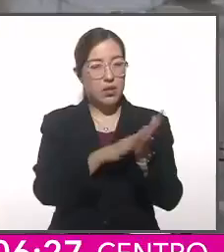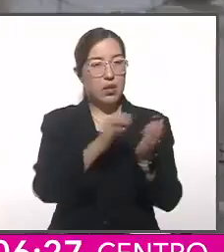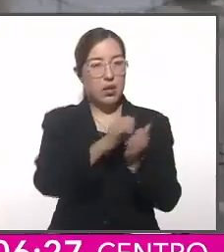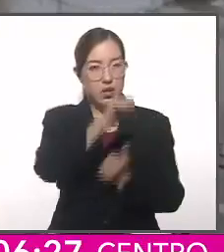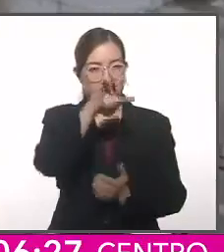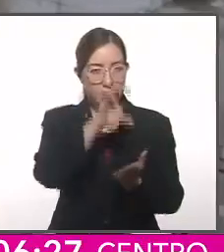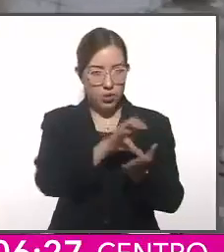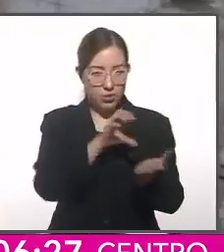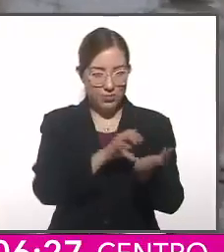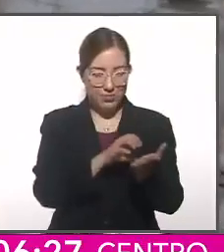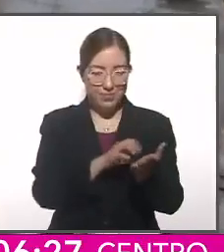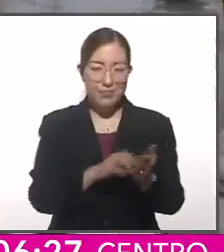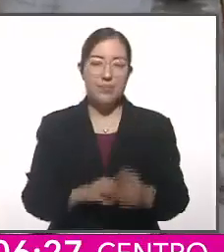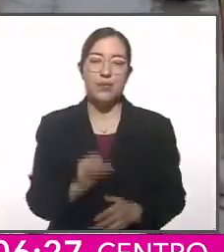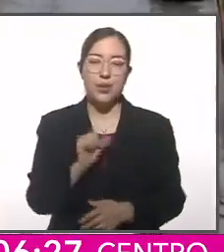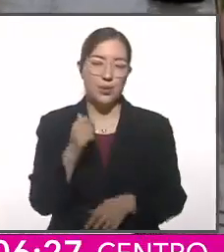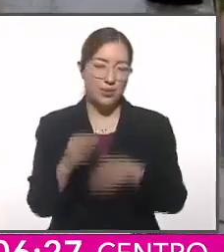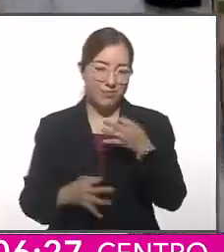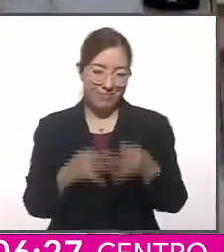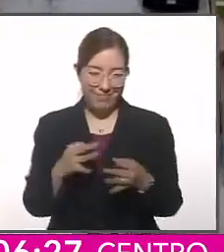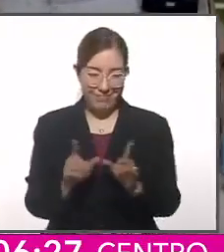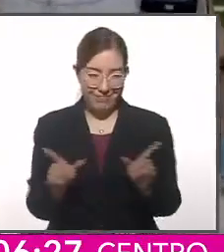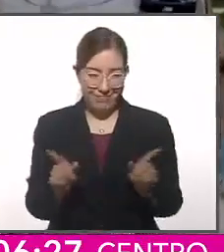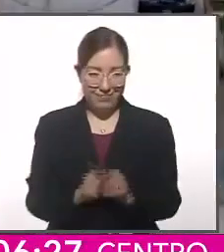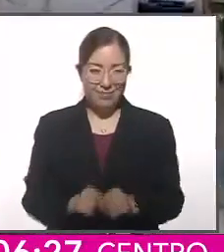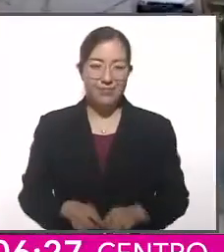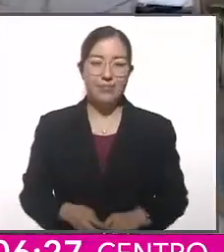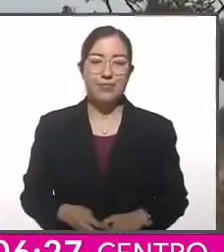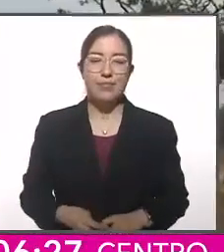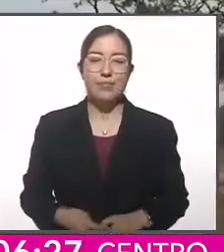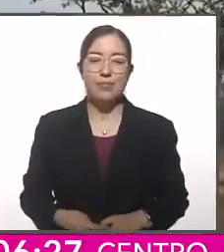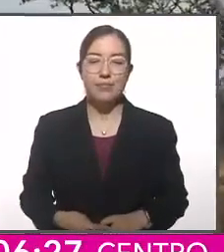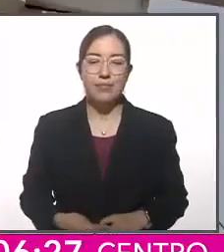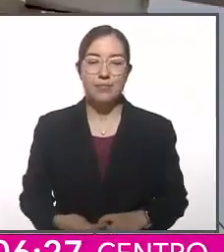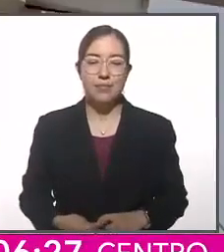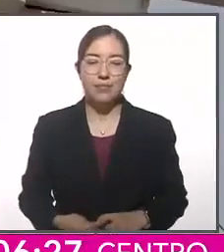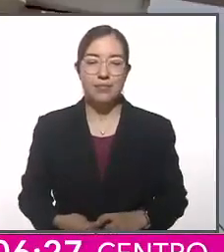Con imágenes de David Ramírez e información de Axel Meneses, 11 Noticias.